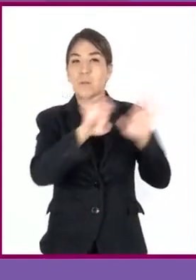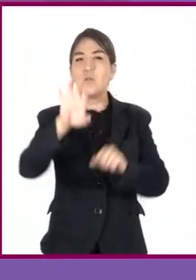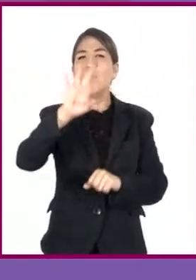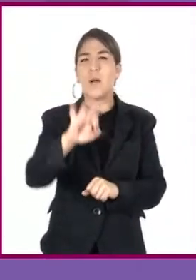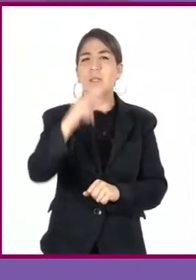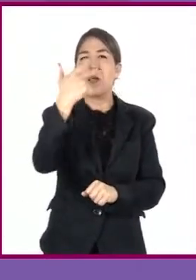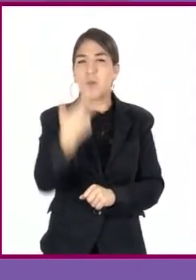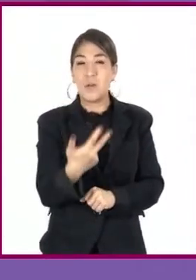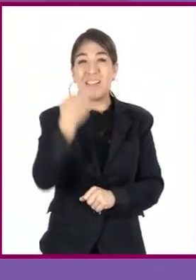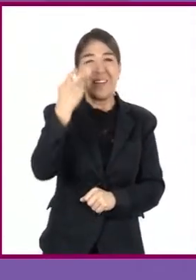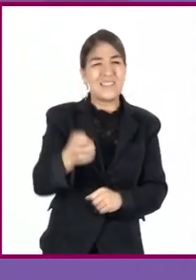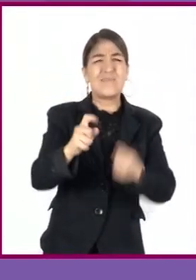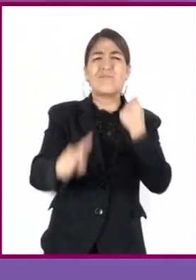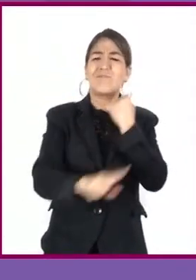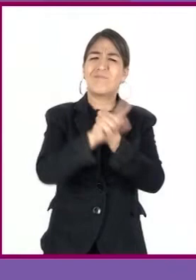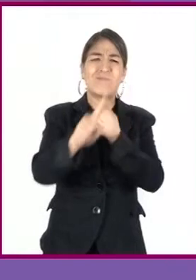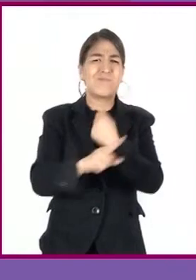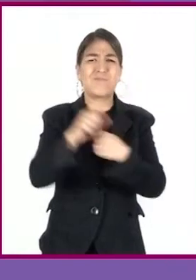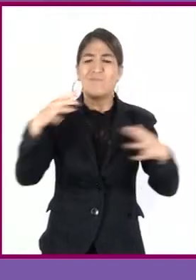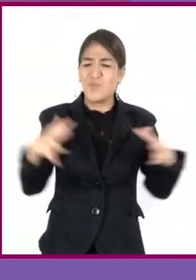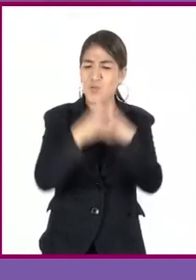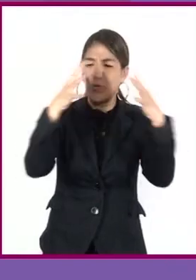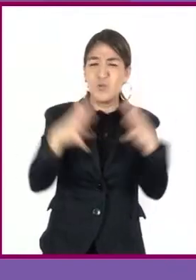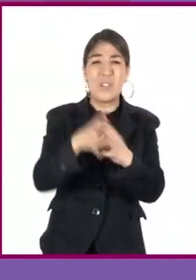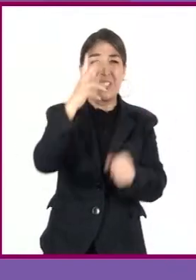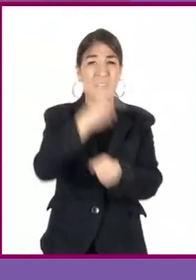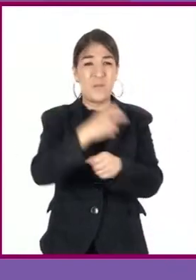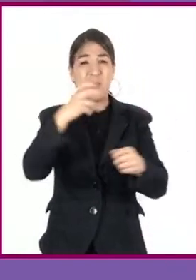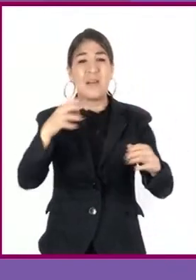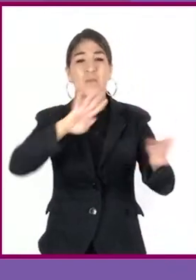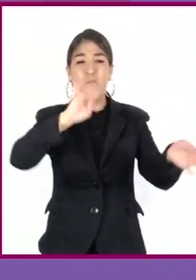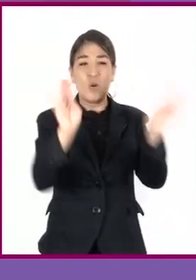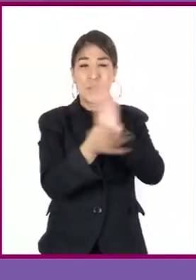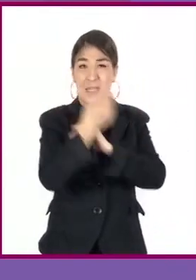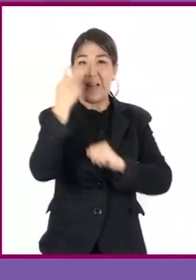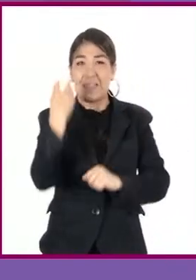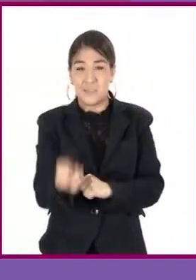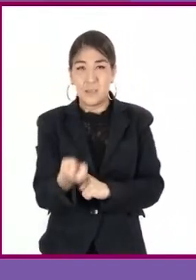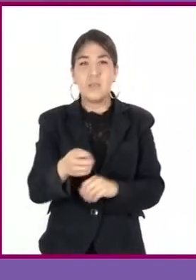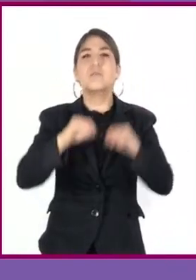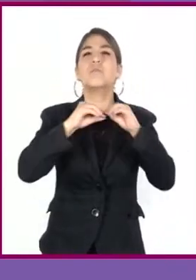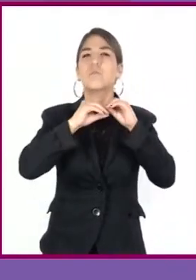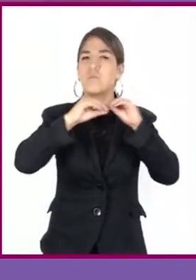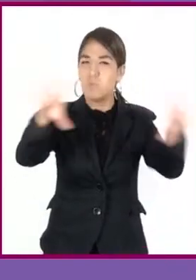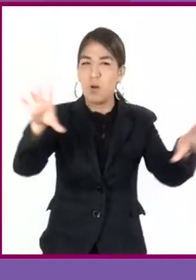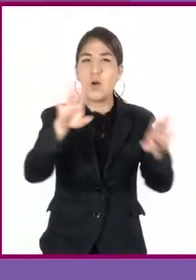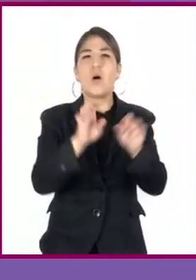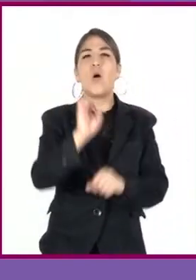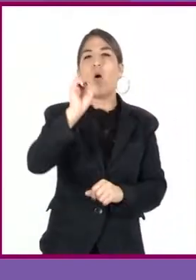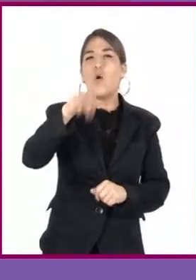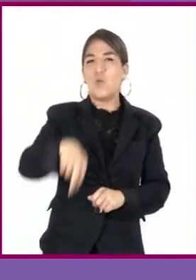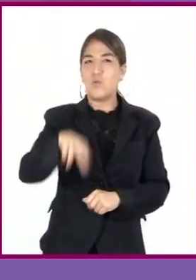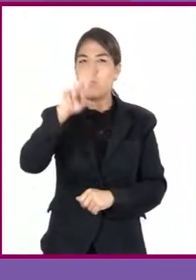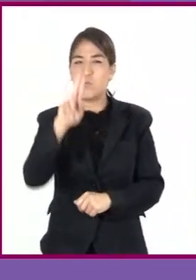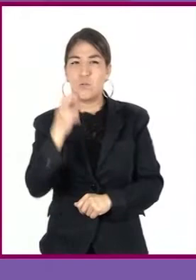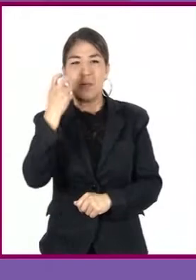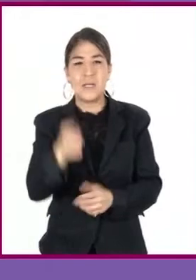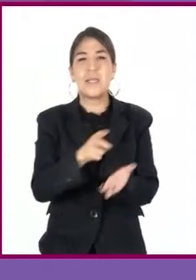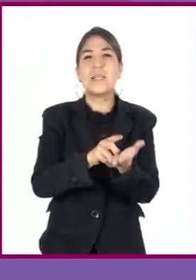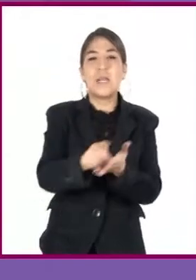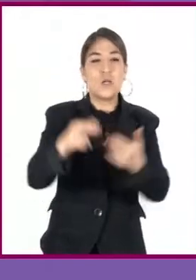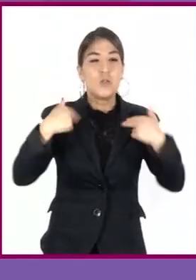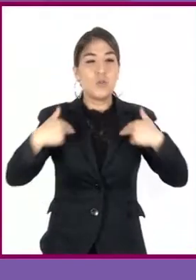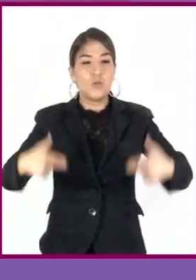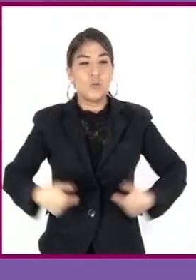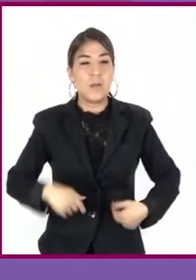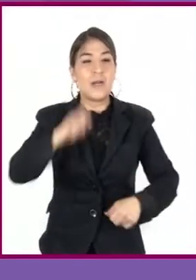después de los horrores de la Segunda Guerra Mundial, se emite la Declaración Universal de los Derechos Humanos. Este documento,